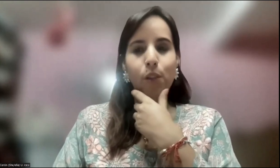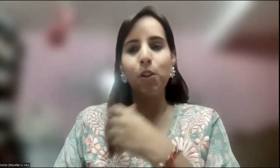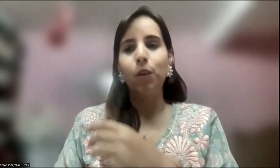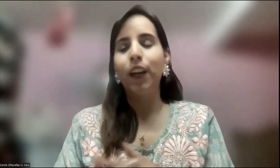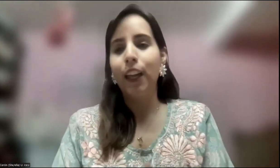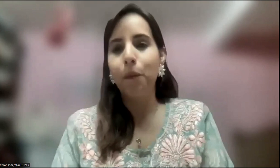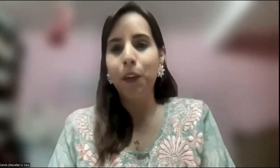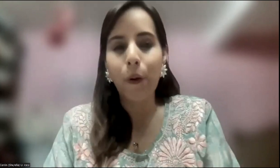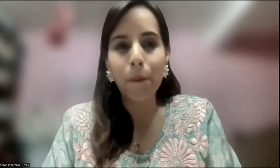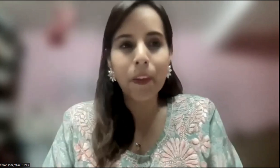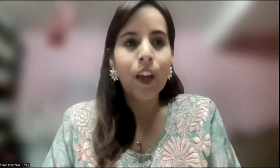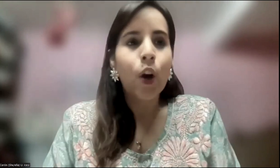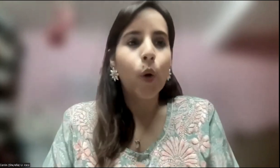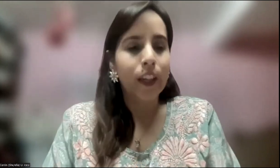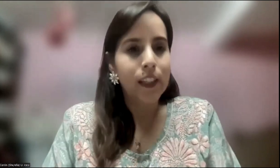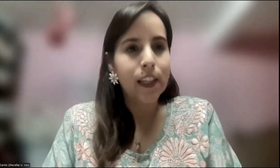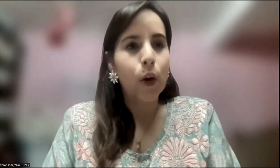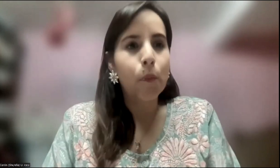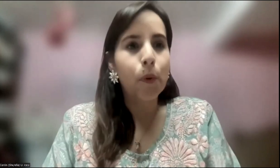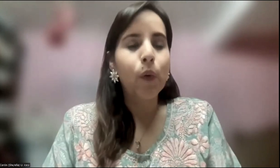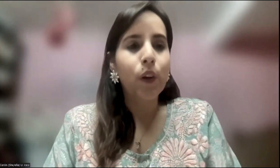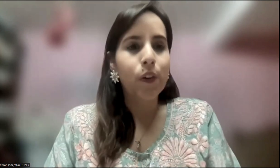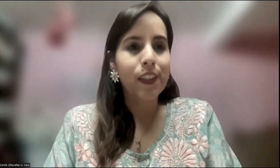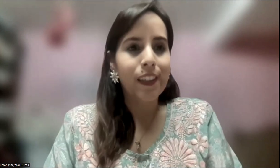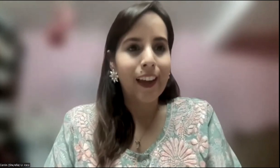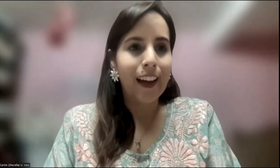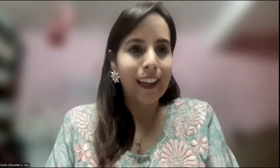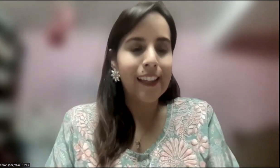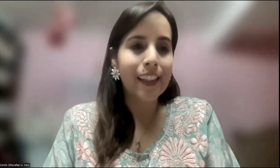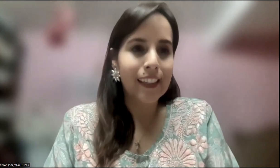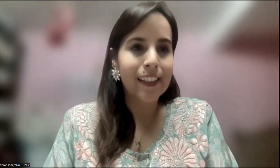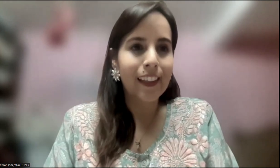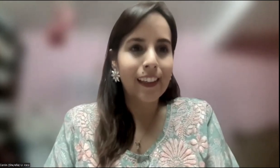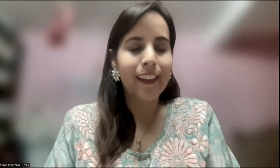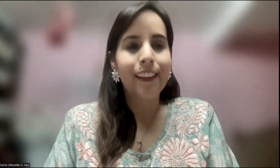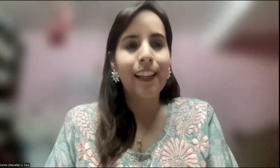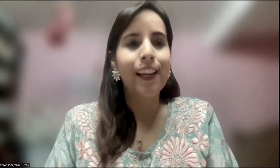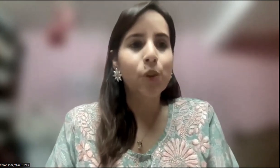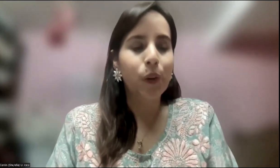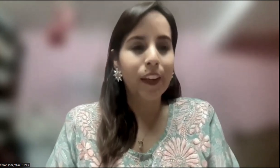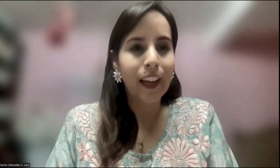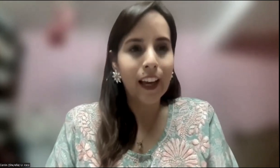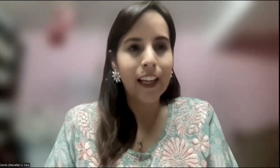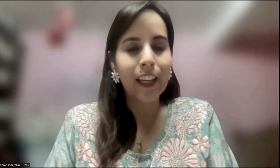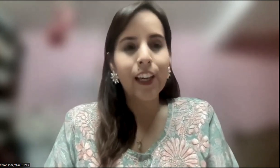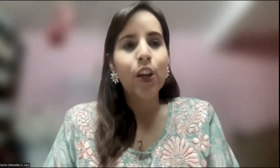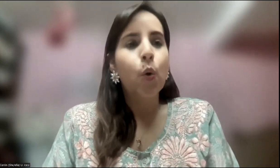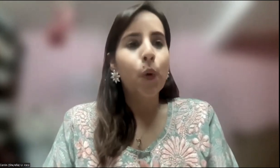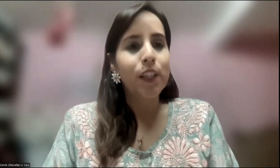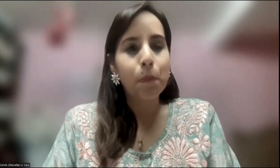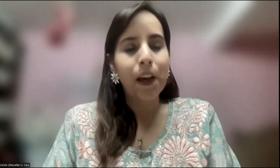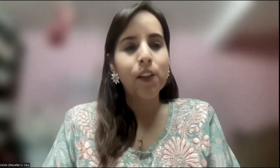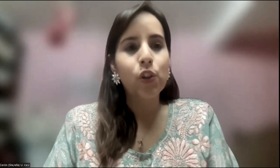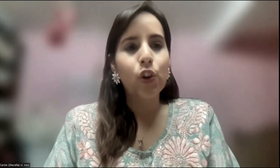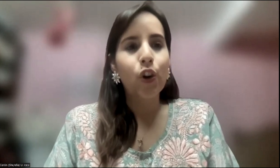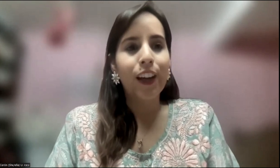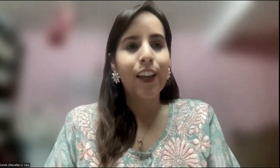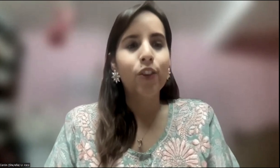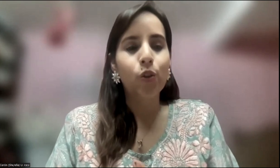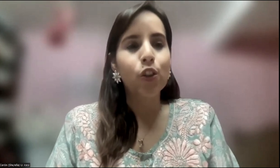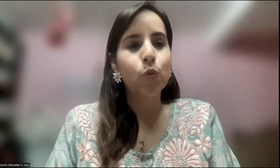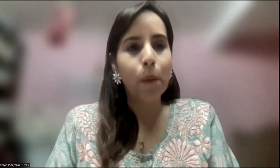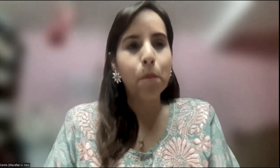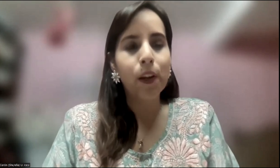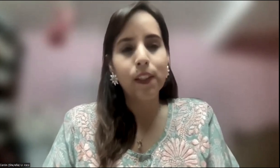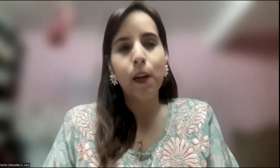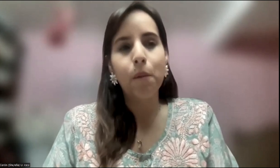que es un espacio académico organizado por la universidad Yi de la Ciudad de Cali un espacio en